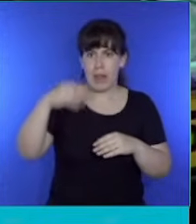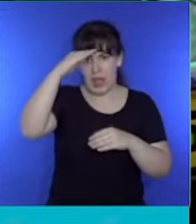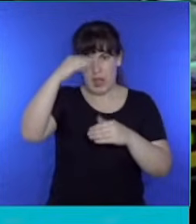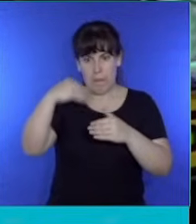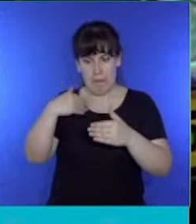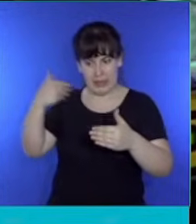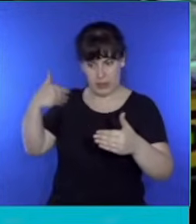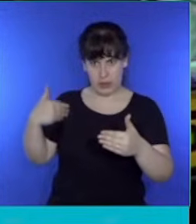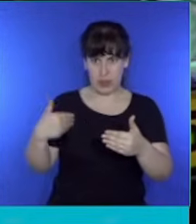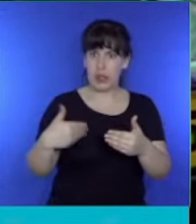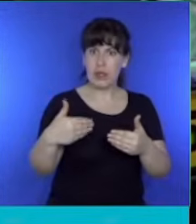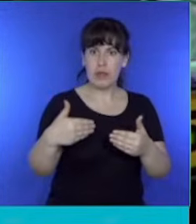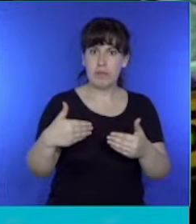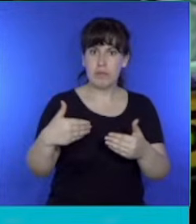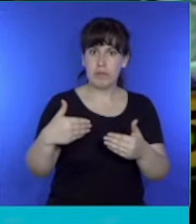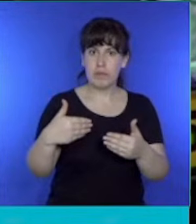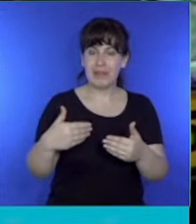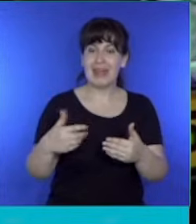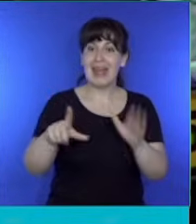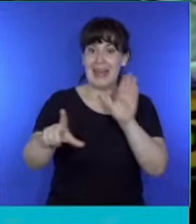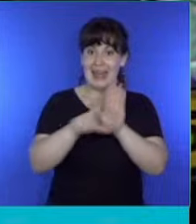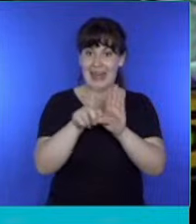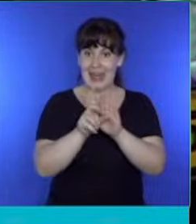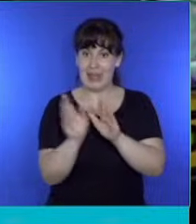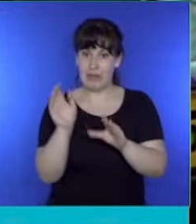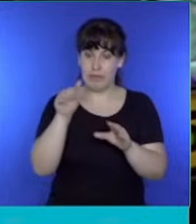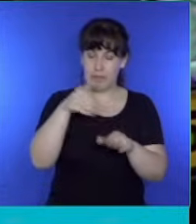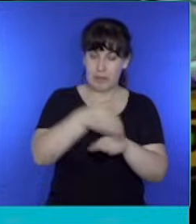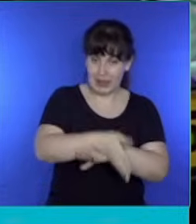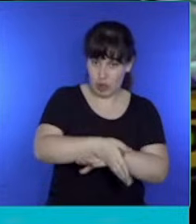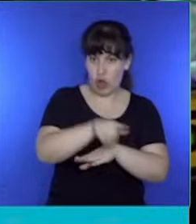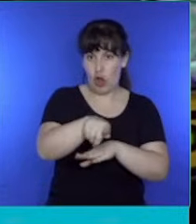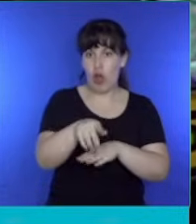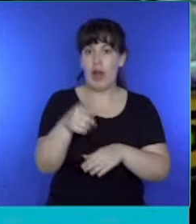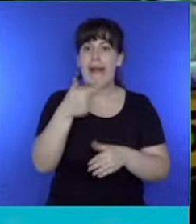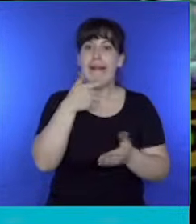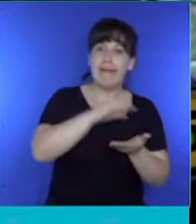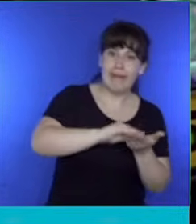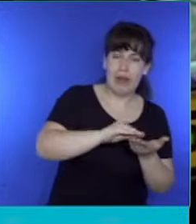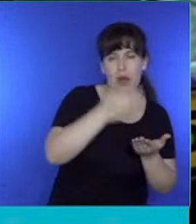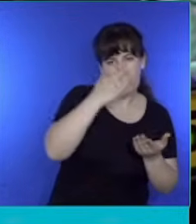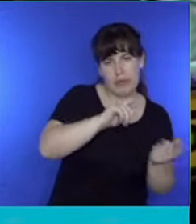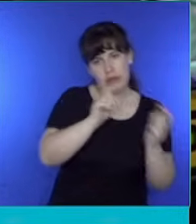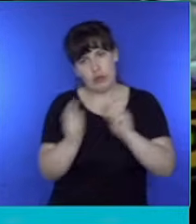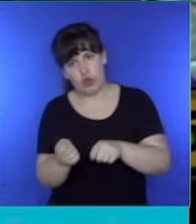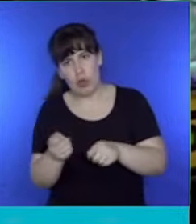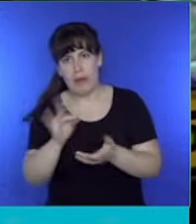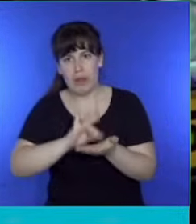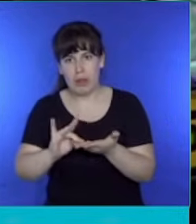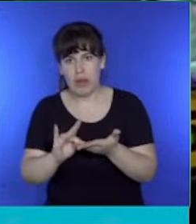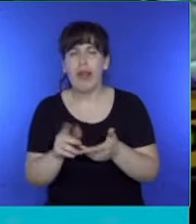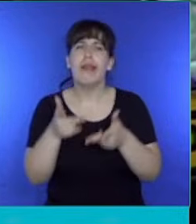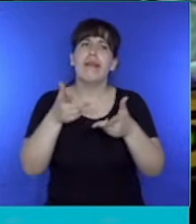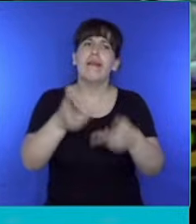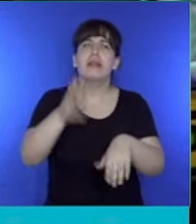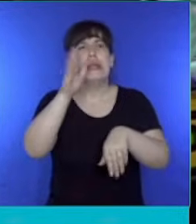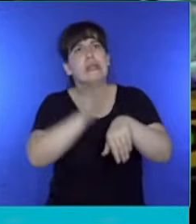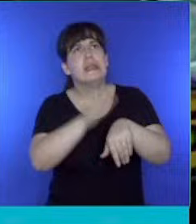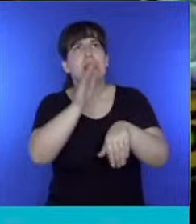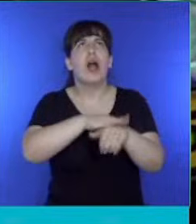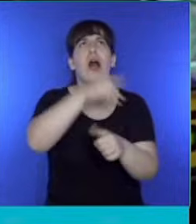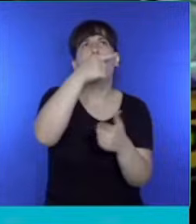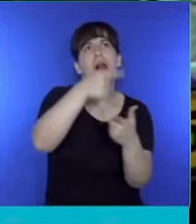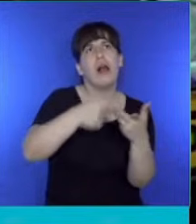entró la ley al Senado y luego a diputados, hablando de responsabilidades